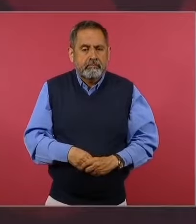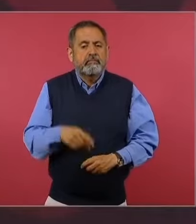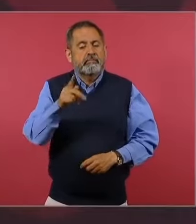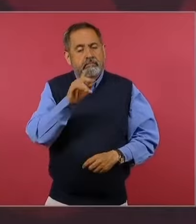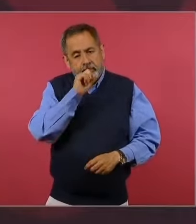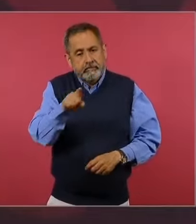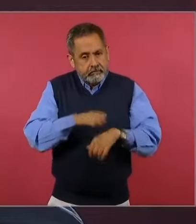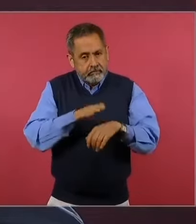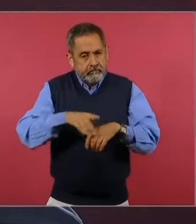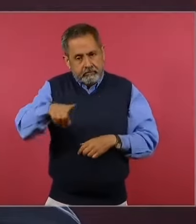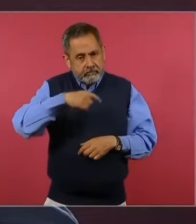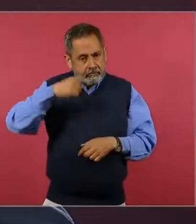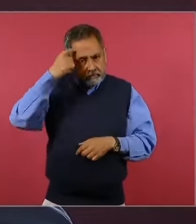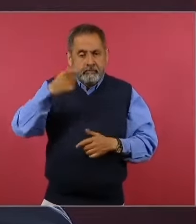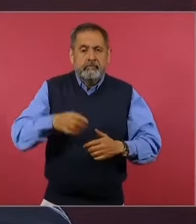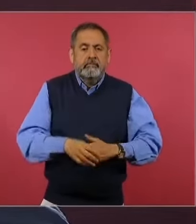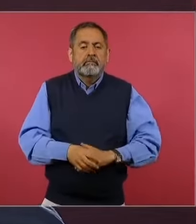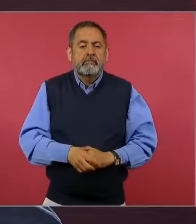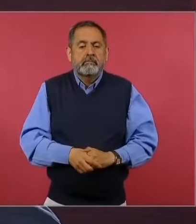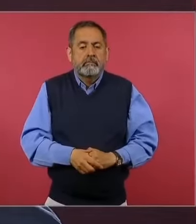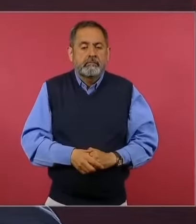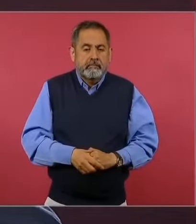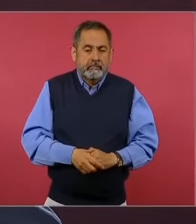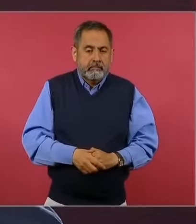Pero que también que